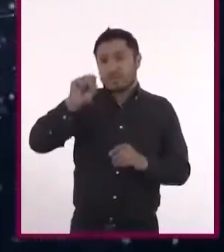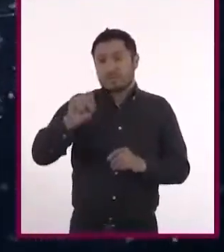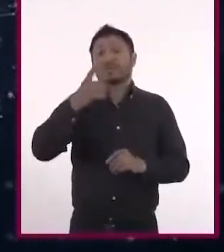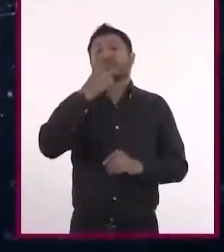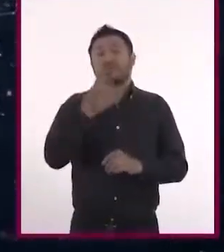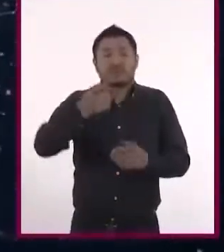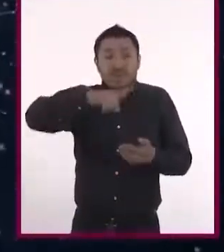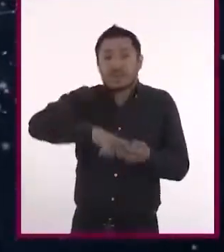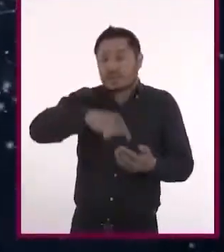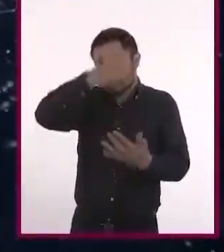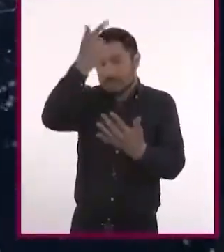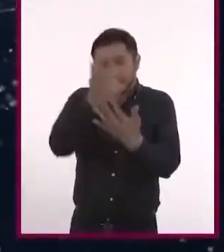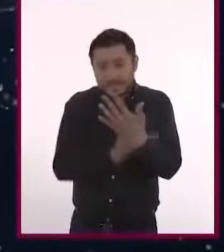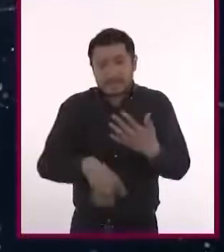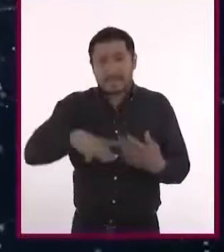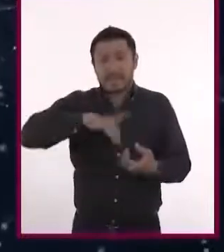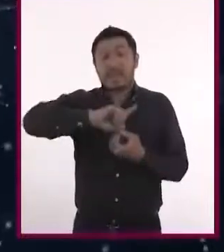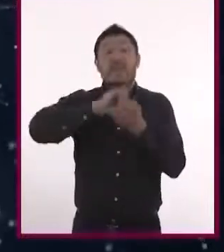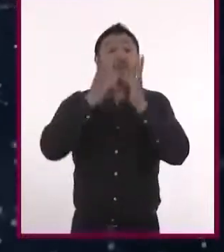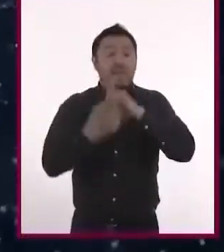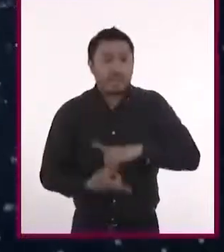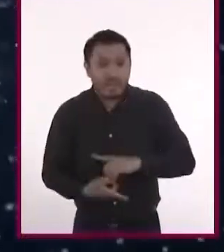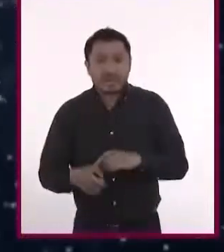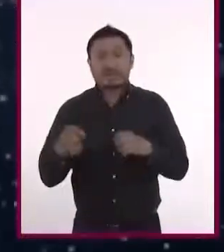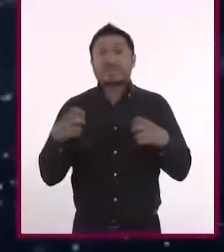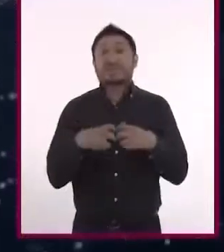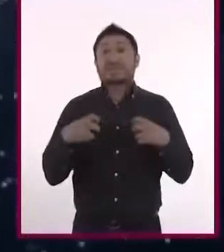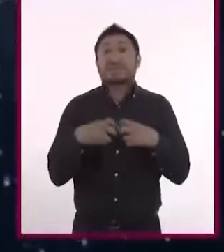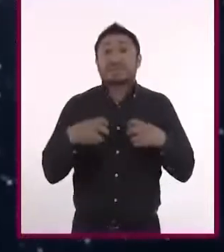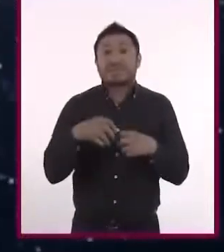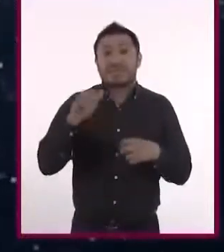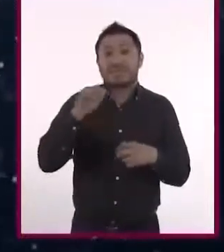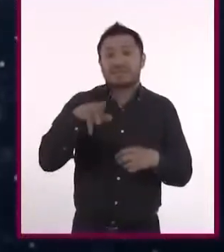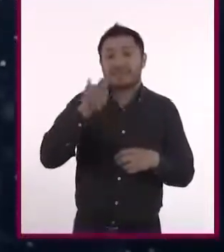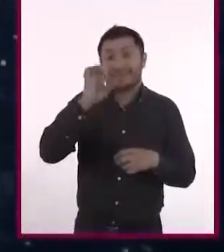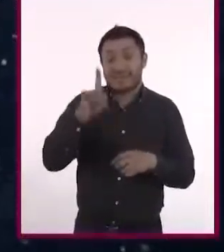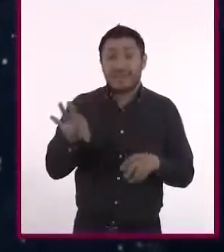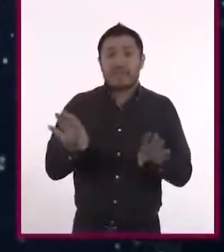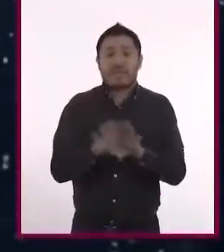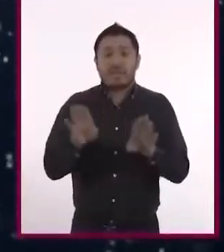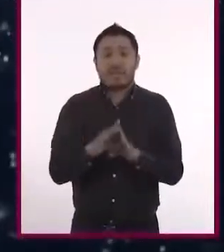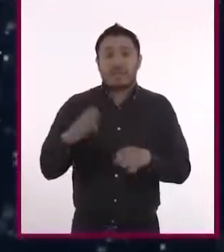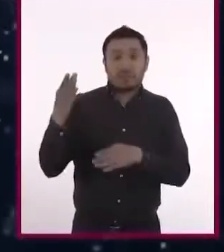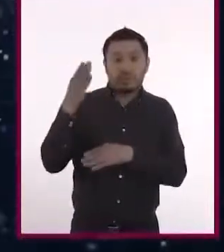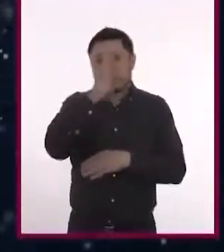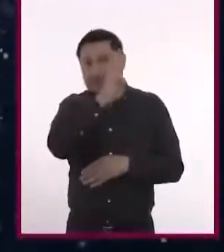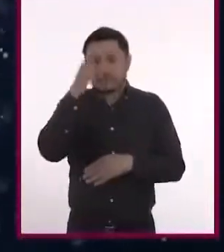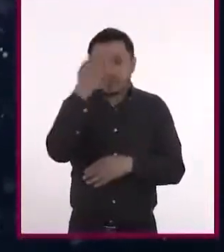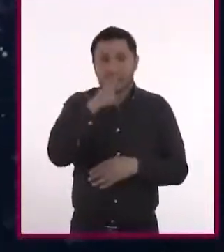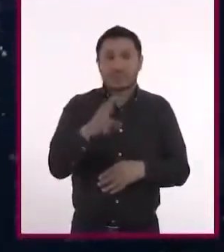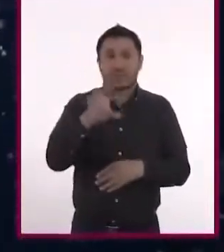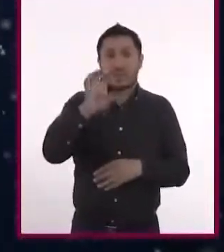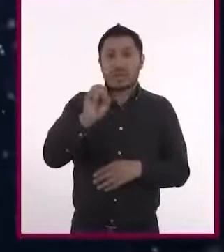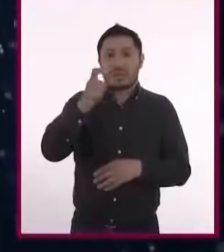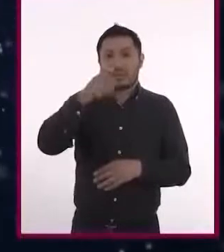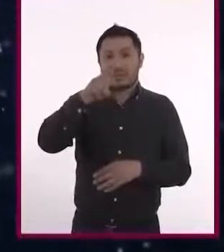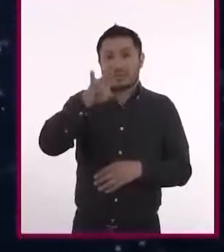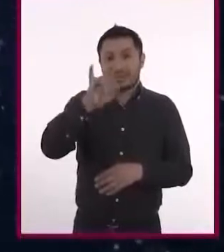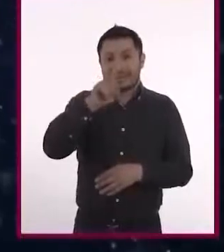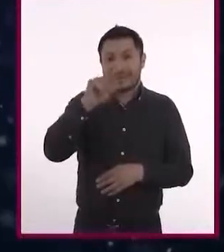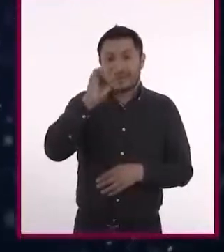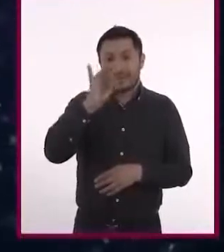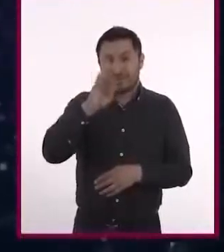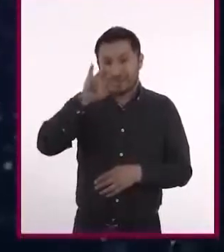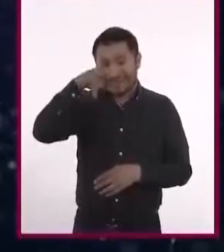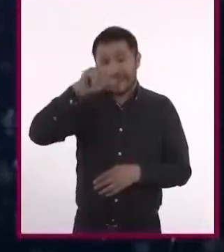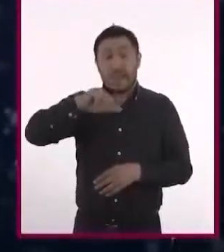de los trastornos mentales a la depresión, la ansiedad, el trastorno afectivo bipolar, la esquizofrenia y otras